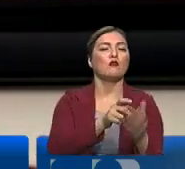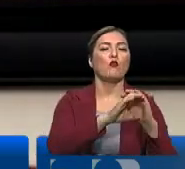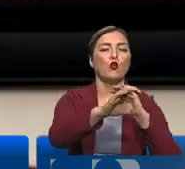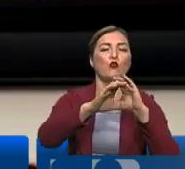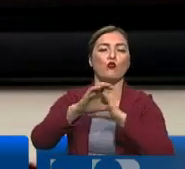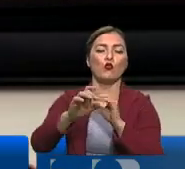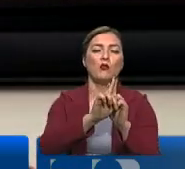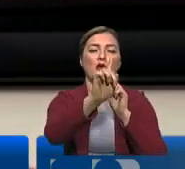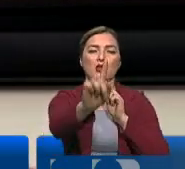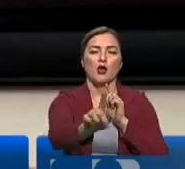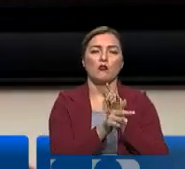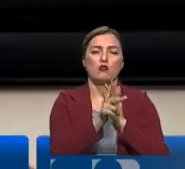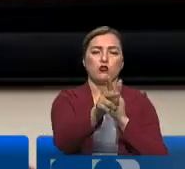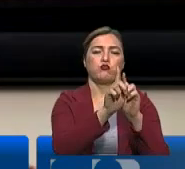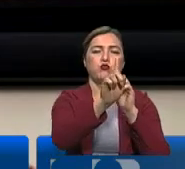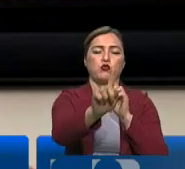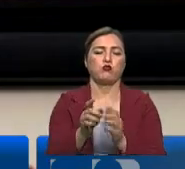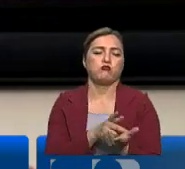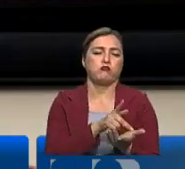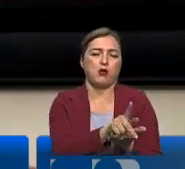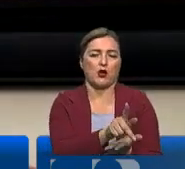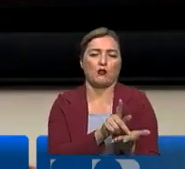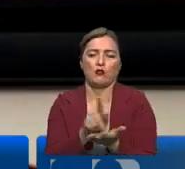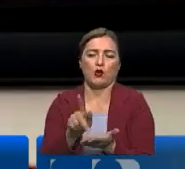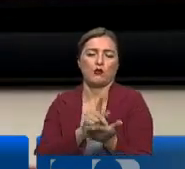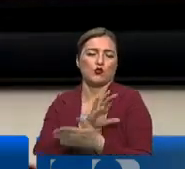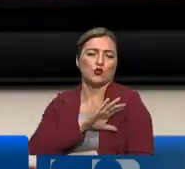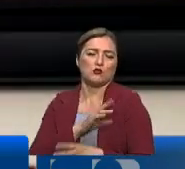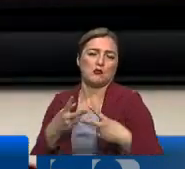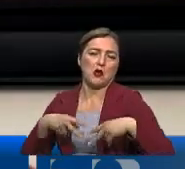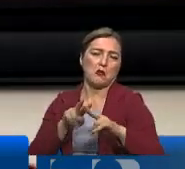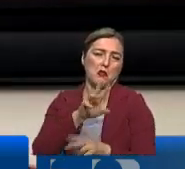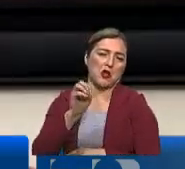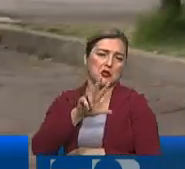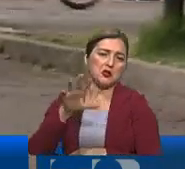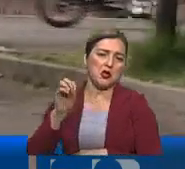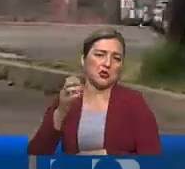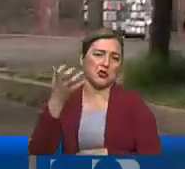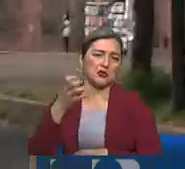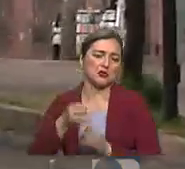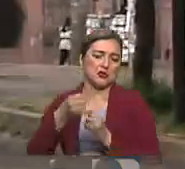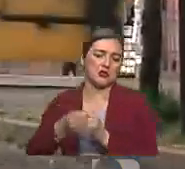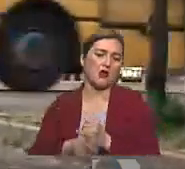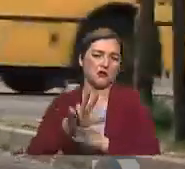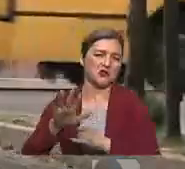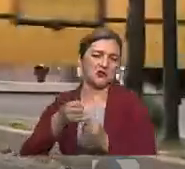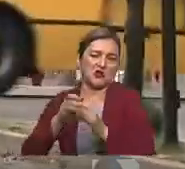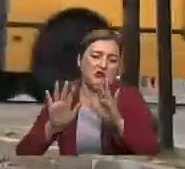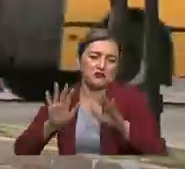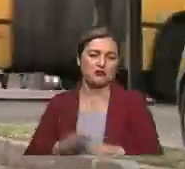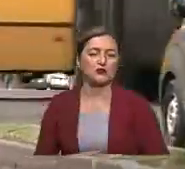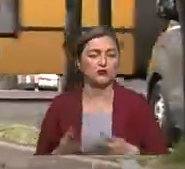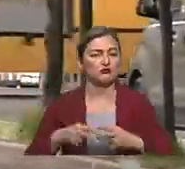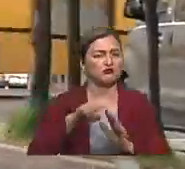por kilómetro y el municipio sea el que ponga la tarifa de 20, 30, 15 centavos, lo que considere. Para conocer si es factible la reducción